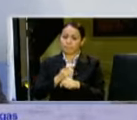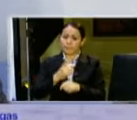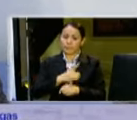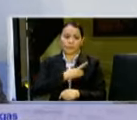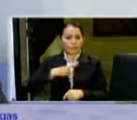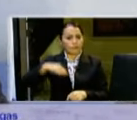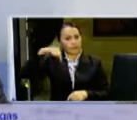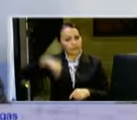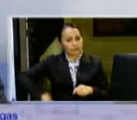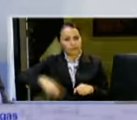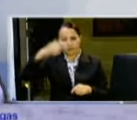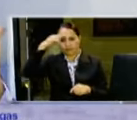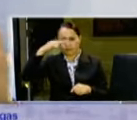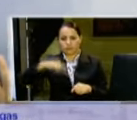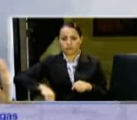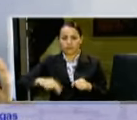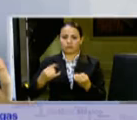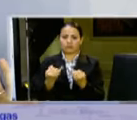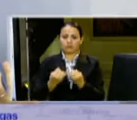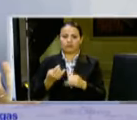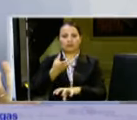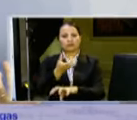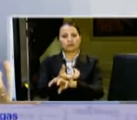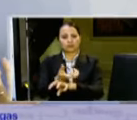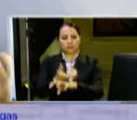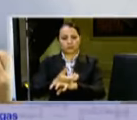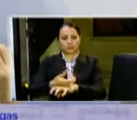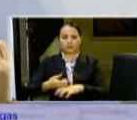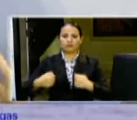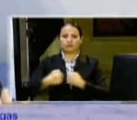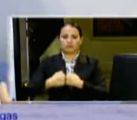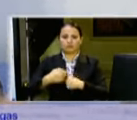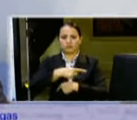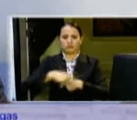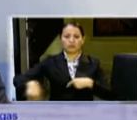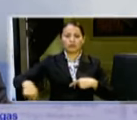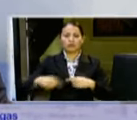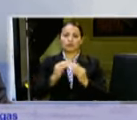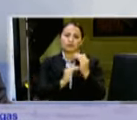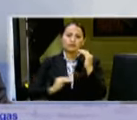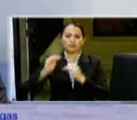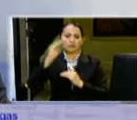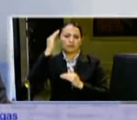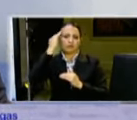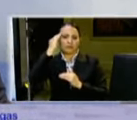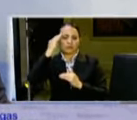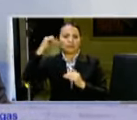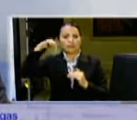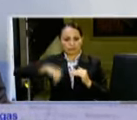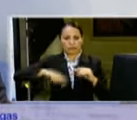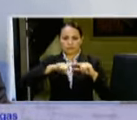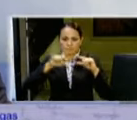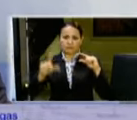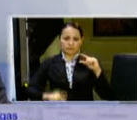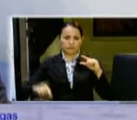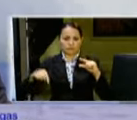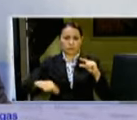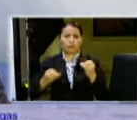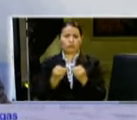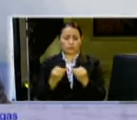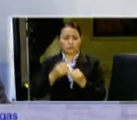vecindario. Y a lo que me refiero en ese sentido, para ser potencia media a nivel global hay que ser líder en nuestra propia región. Y México ha